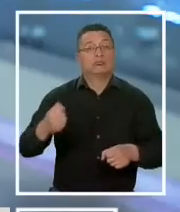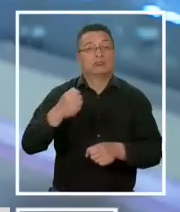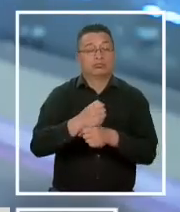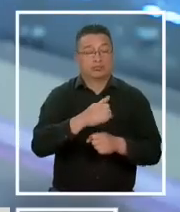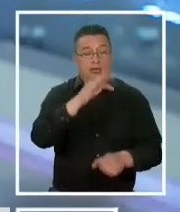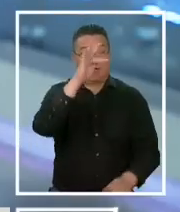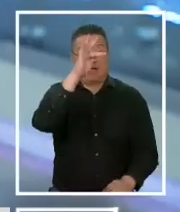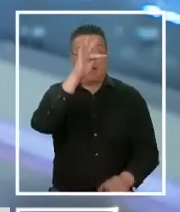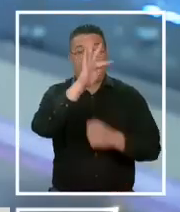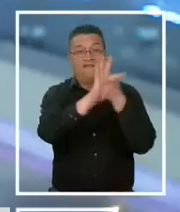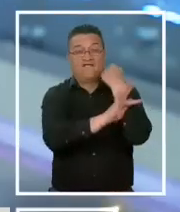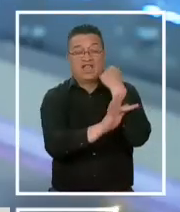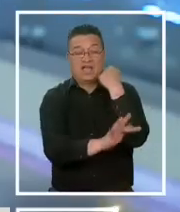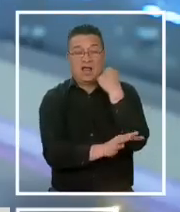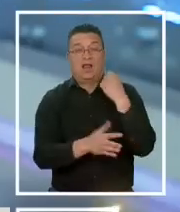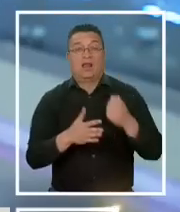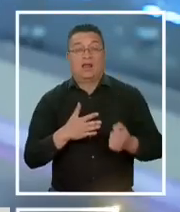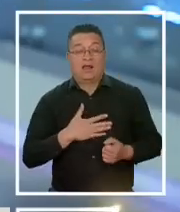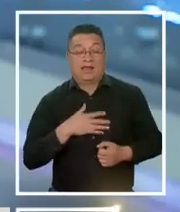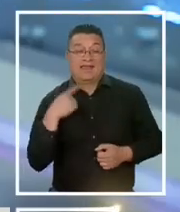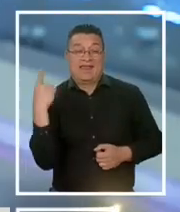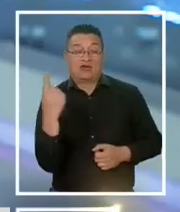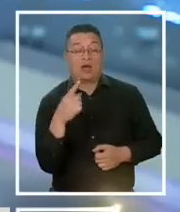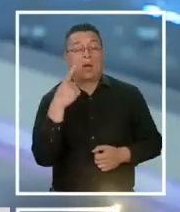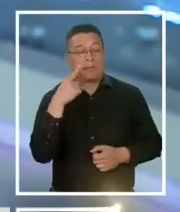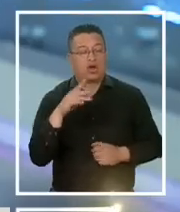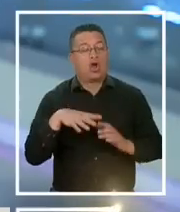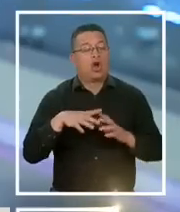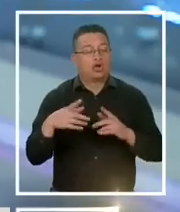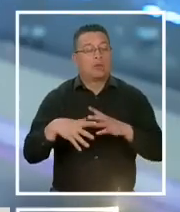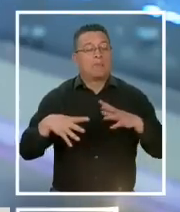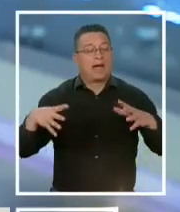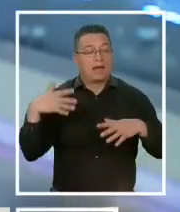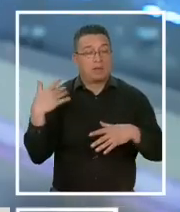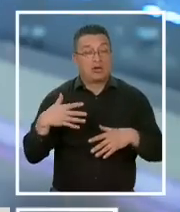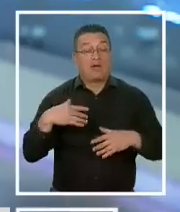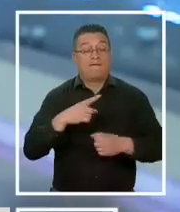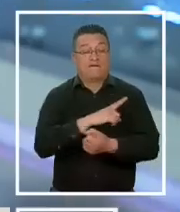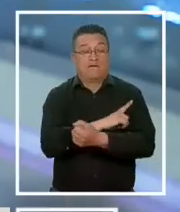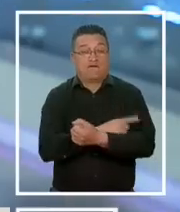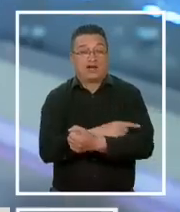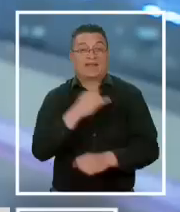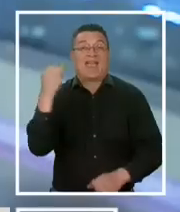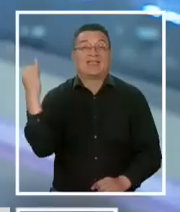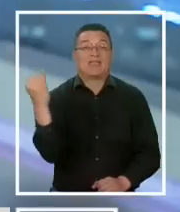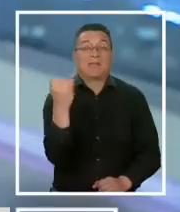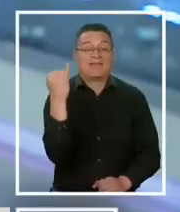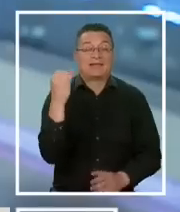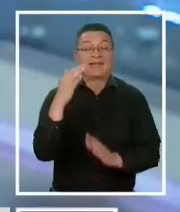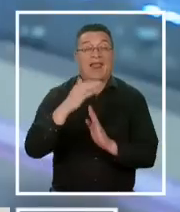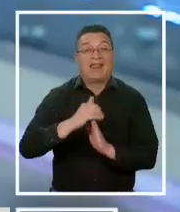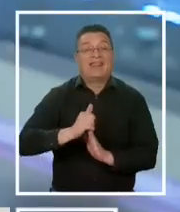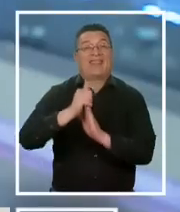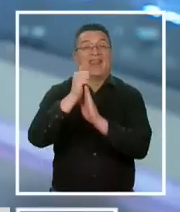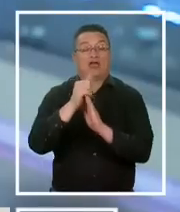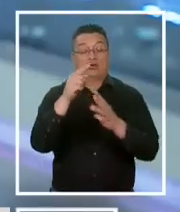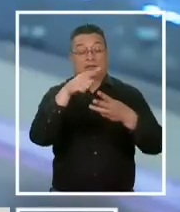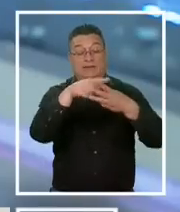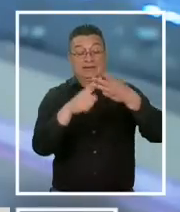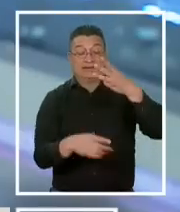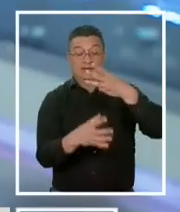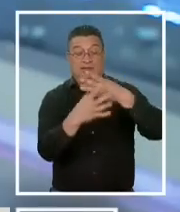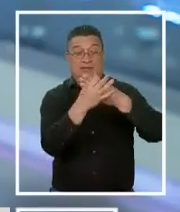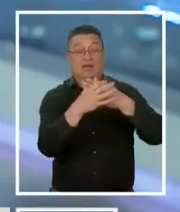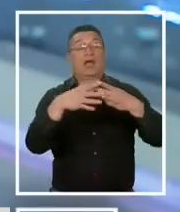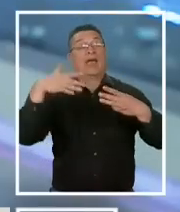Pero además algo que me parece esencial que tiene que ver con la fuerza la independencia y el liderazgo Y sabes por qué creo que esos son